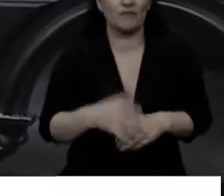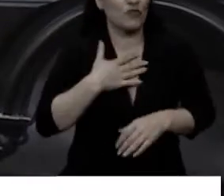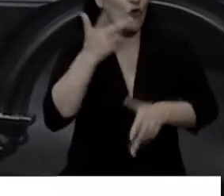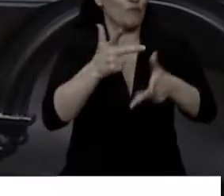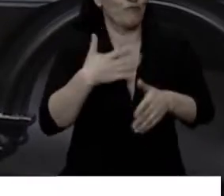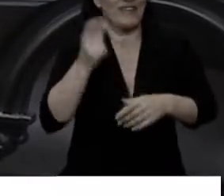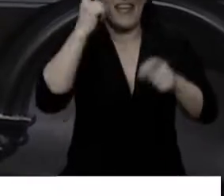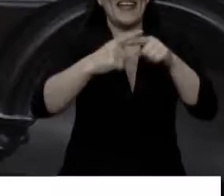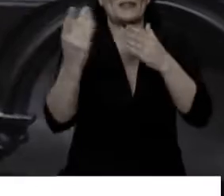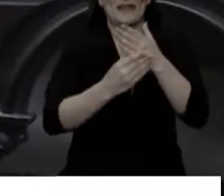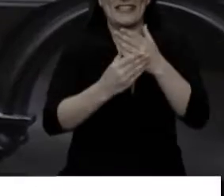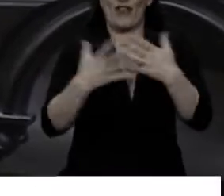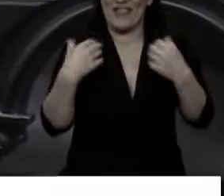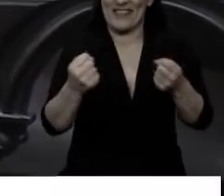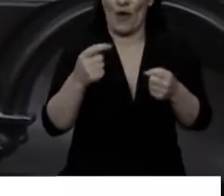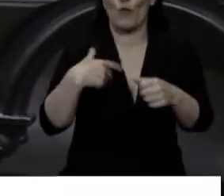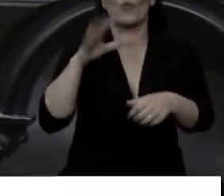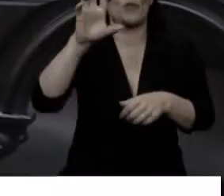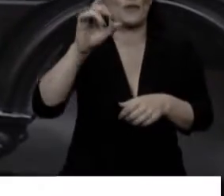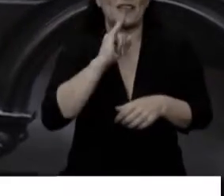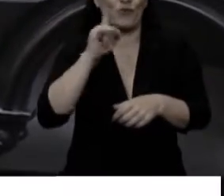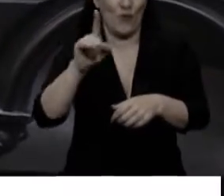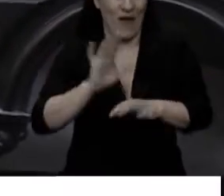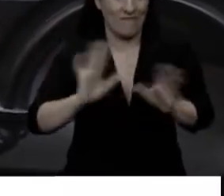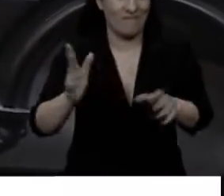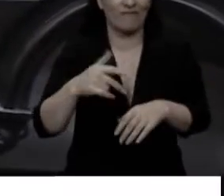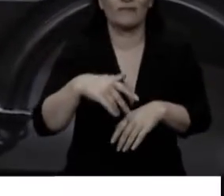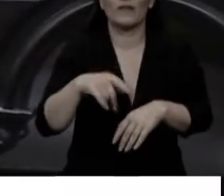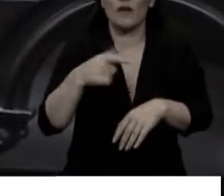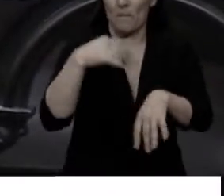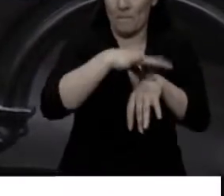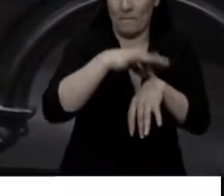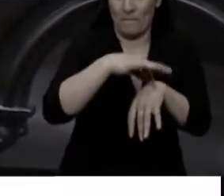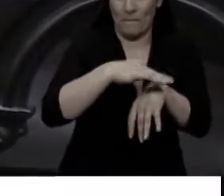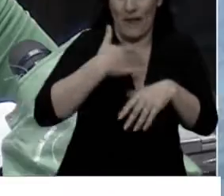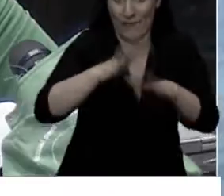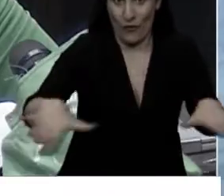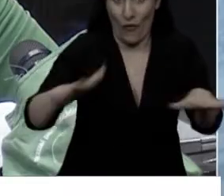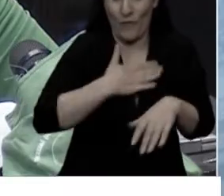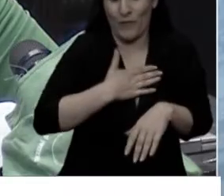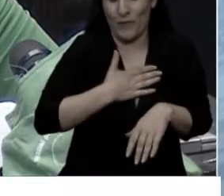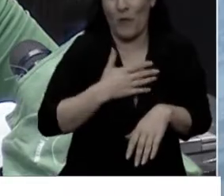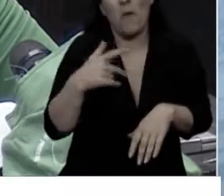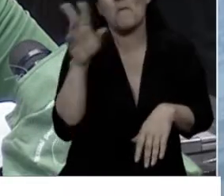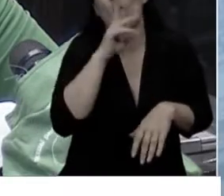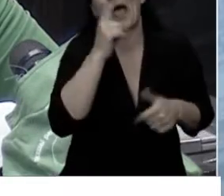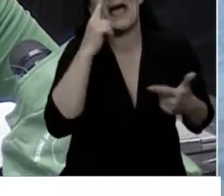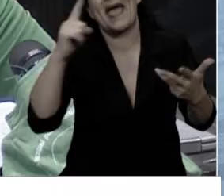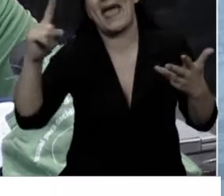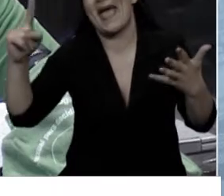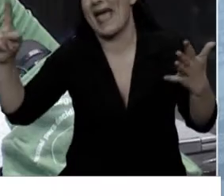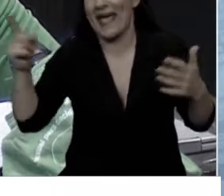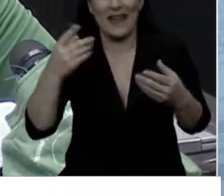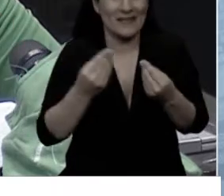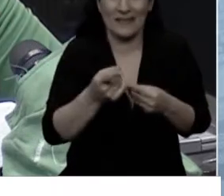pública, he sido ministro de Salud 8 años en la provincia de Tucumán, soy médico pediatra. Decenas de miles de mujeres en la Argentina